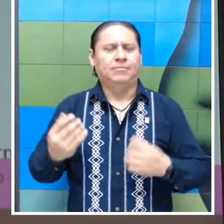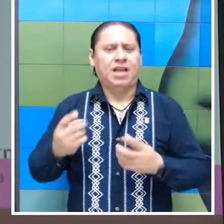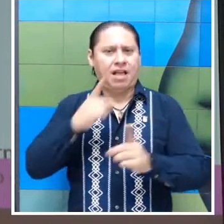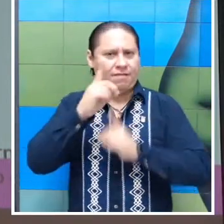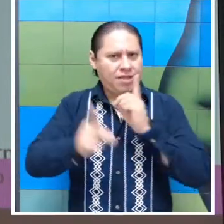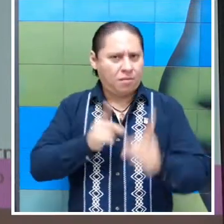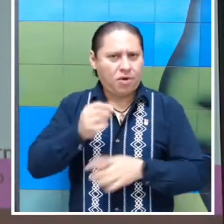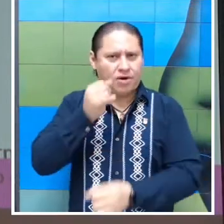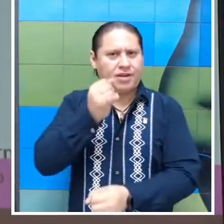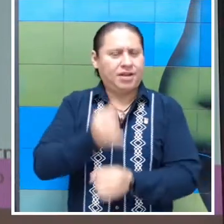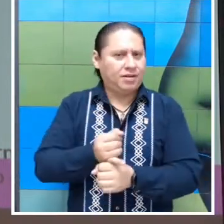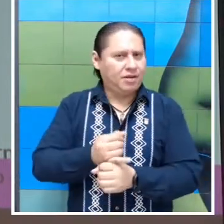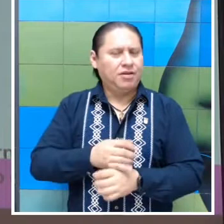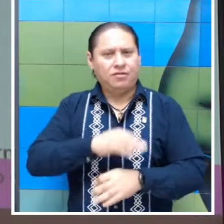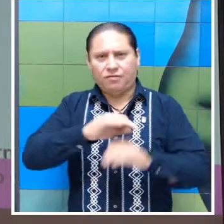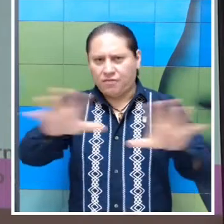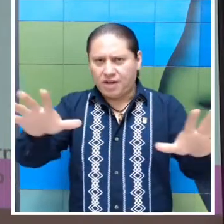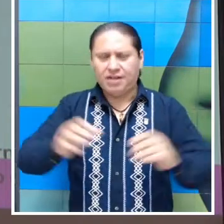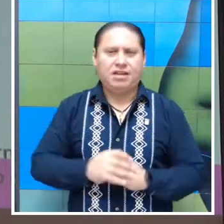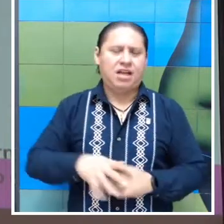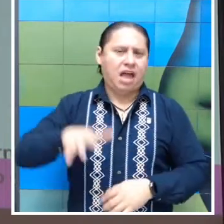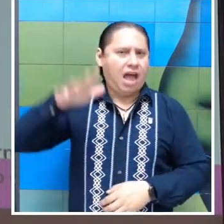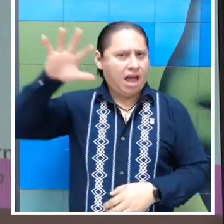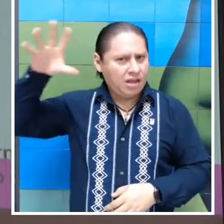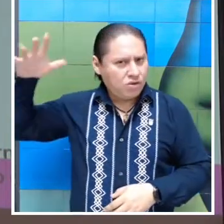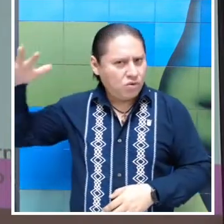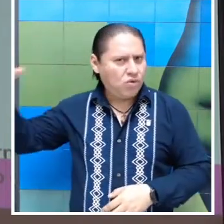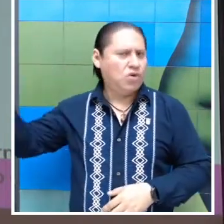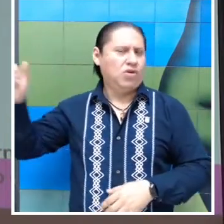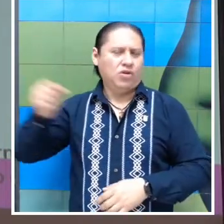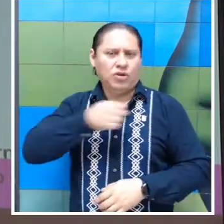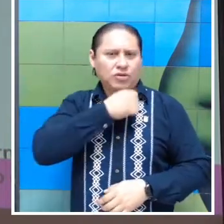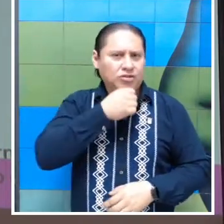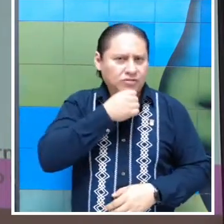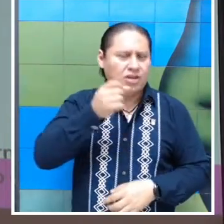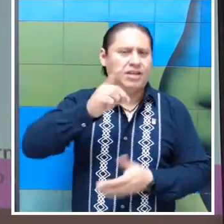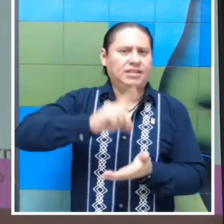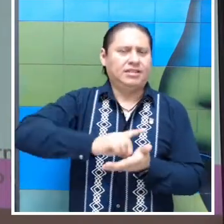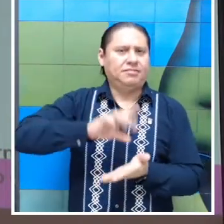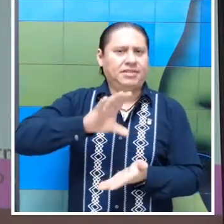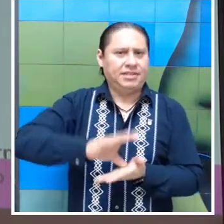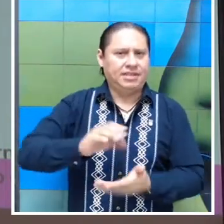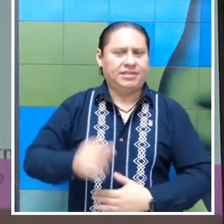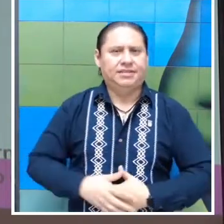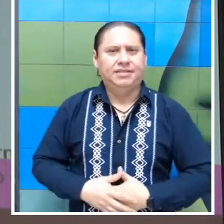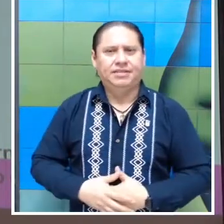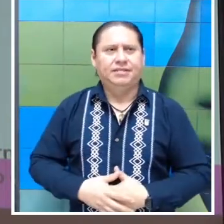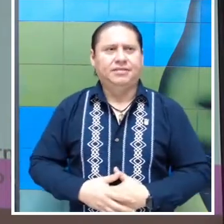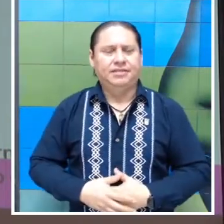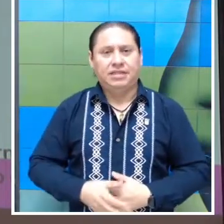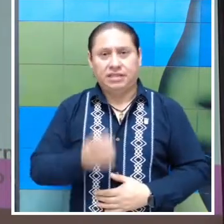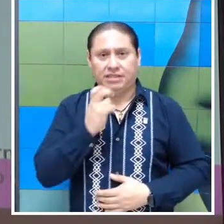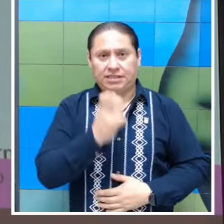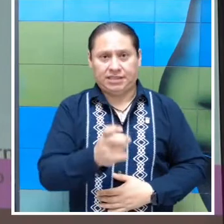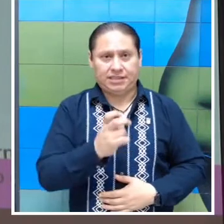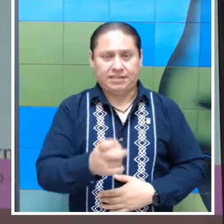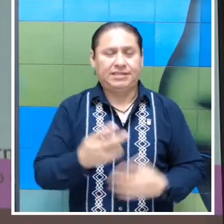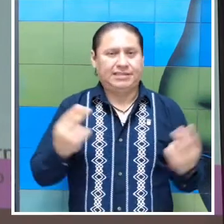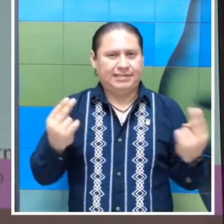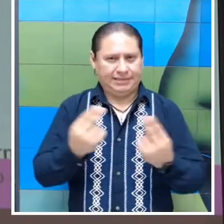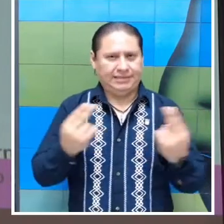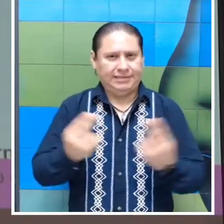todas las categorías, tanto infantiles, adultos, adultos mayores y discapacitados. Entonces queremos que este sea un